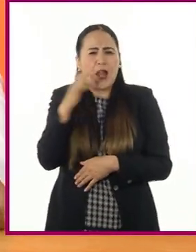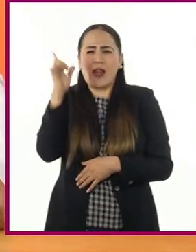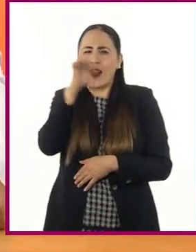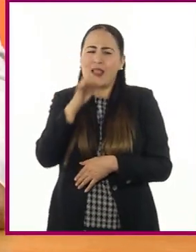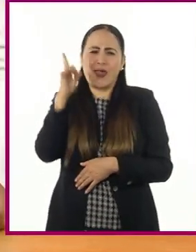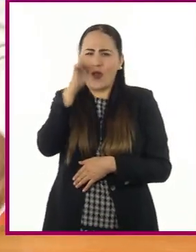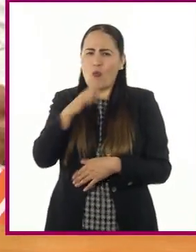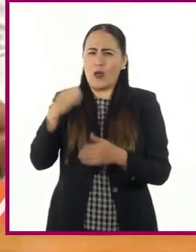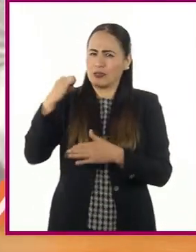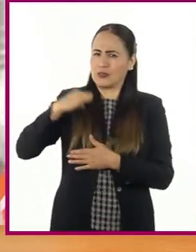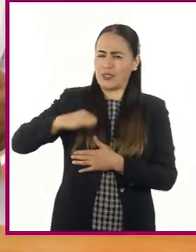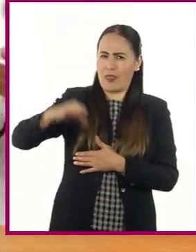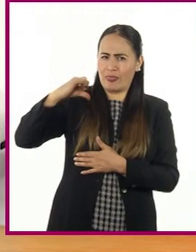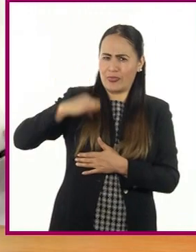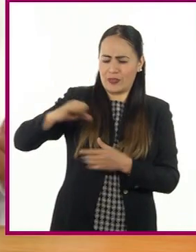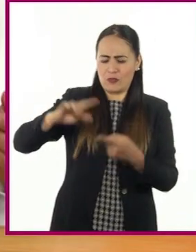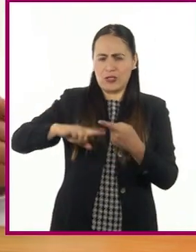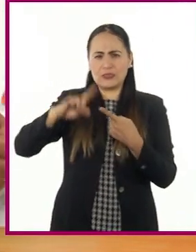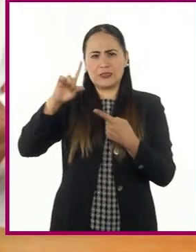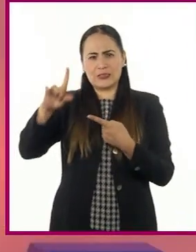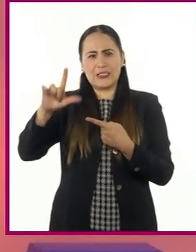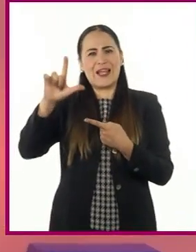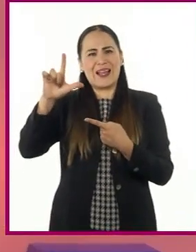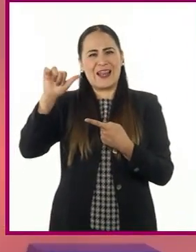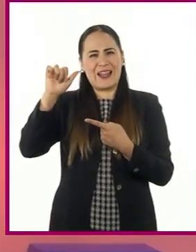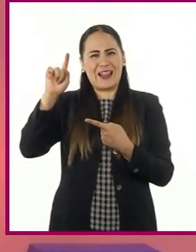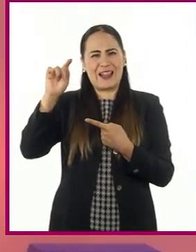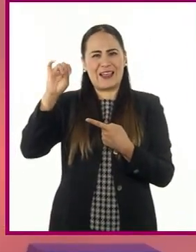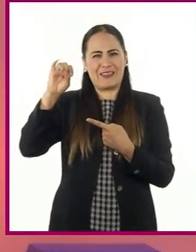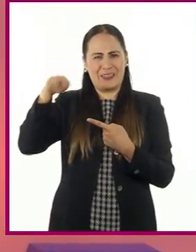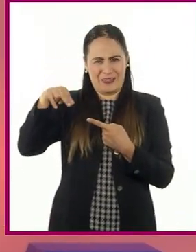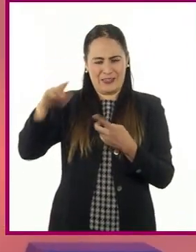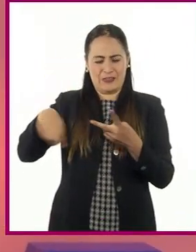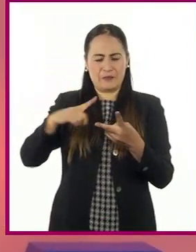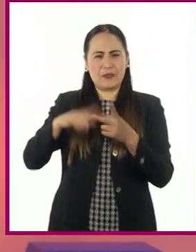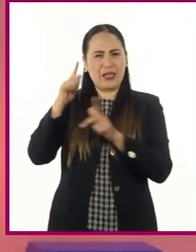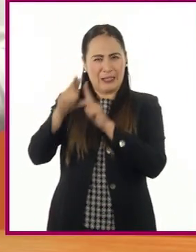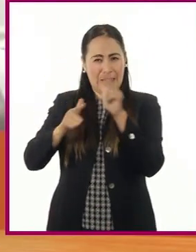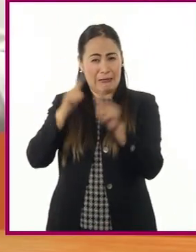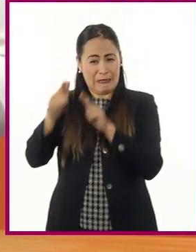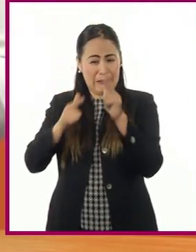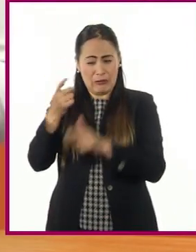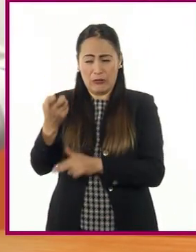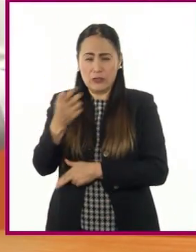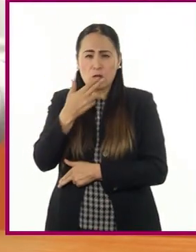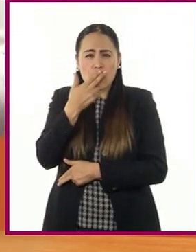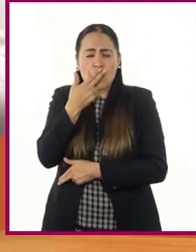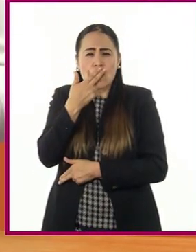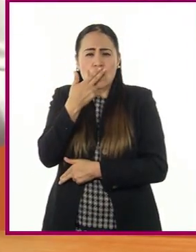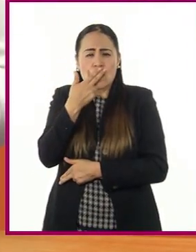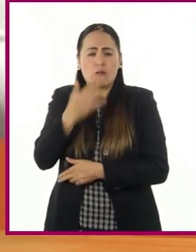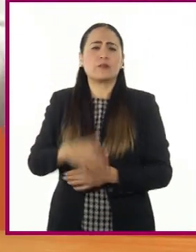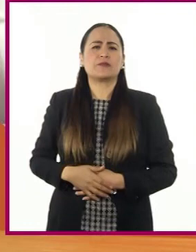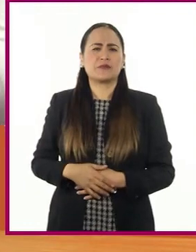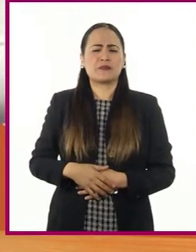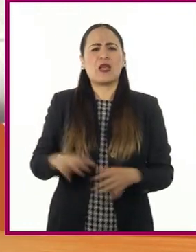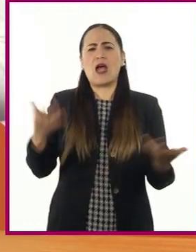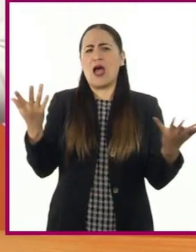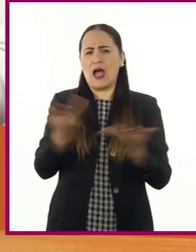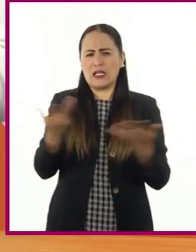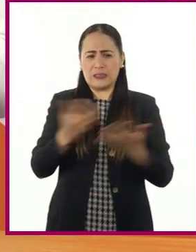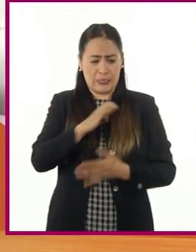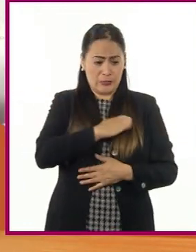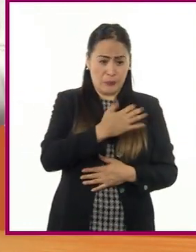clásicas, es decir, el latín y el griego, que construyen las oraciones de maneras distintas a como se construyen en